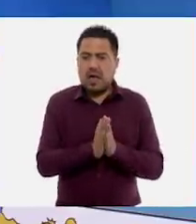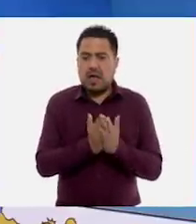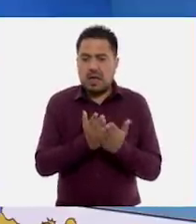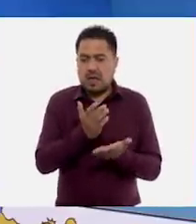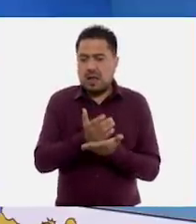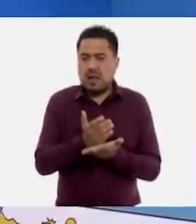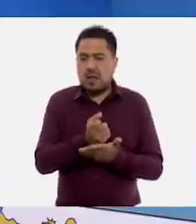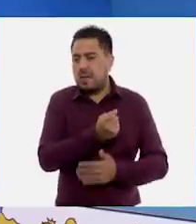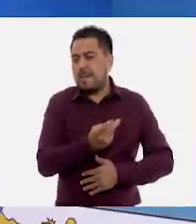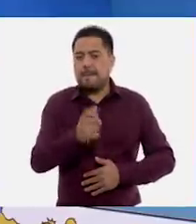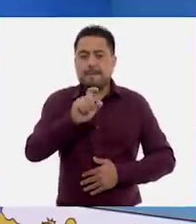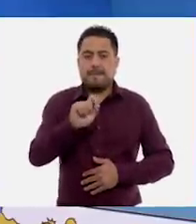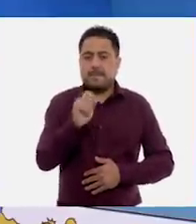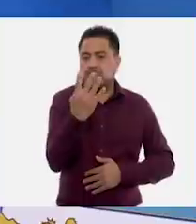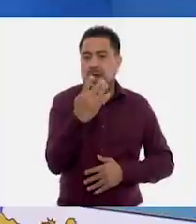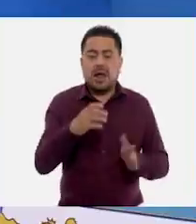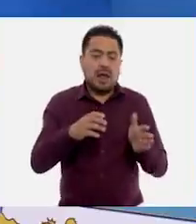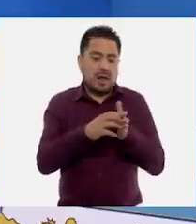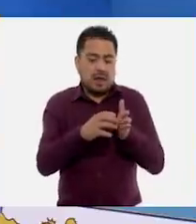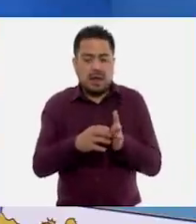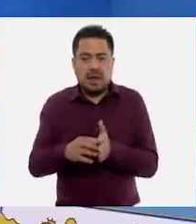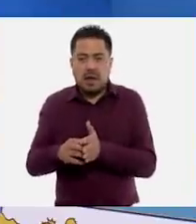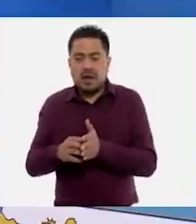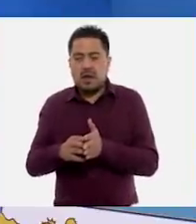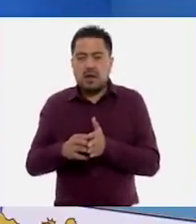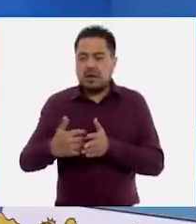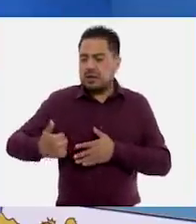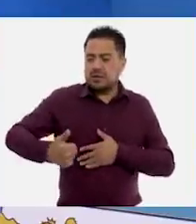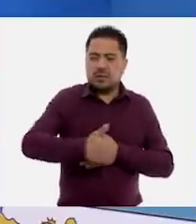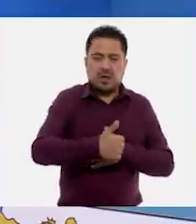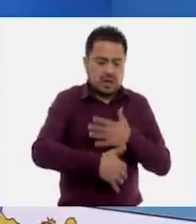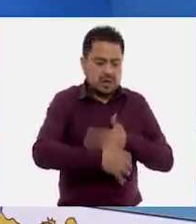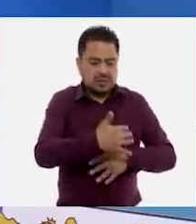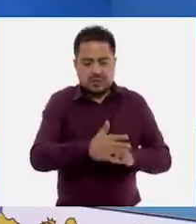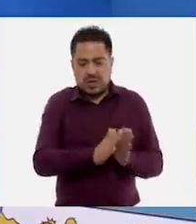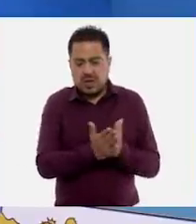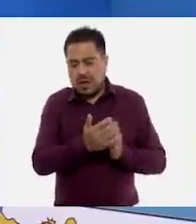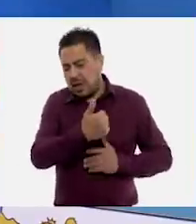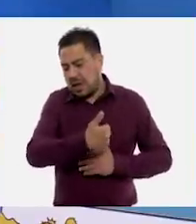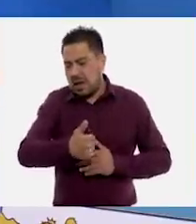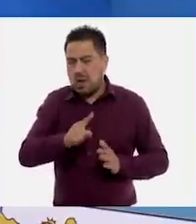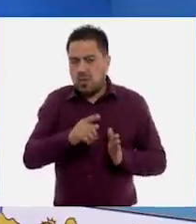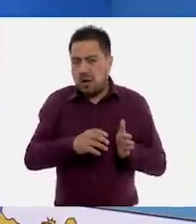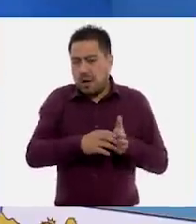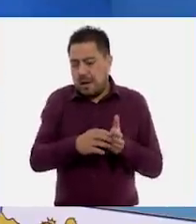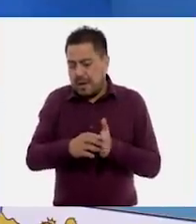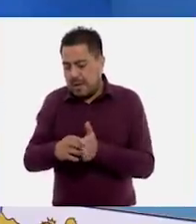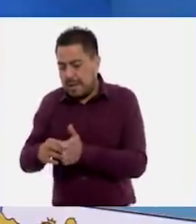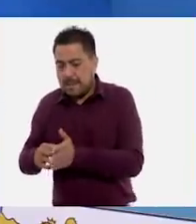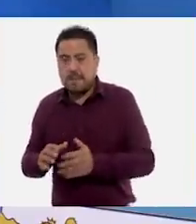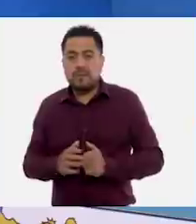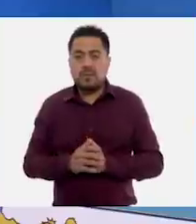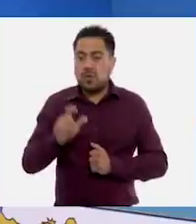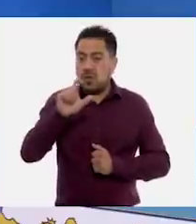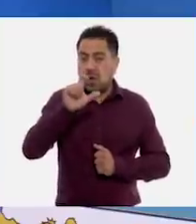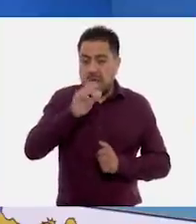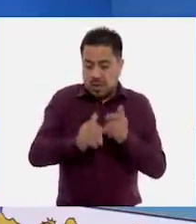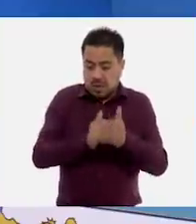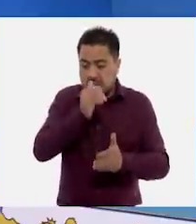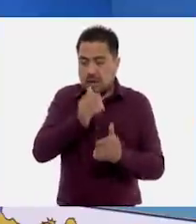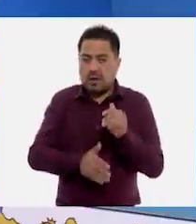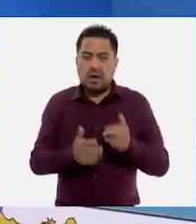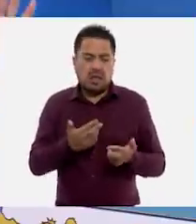dieron 24 cajas, donde cabían 15 libros en cada una. Cuando acabó,